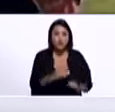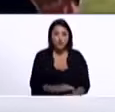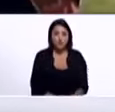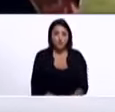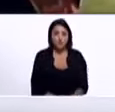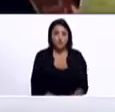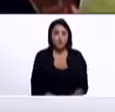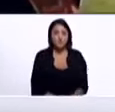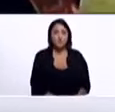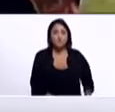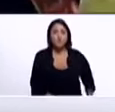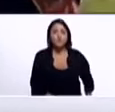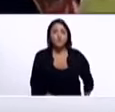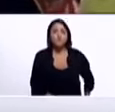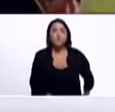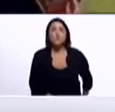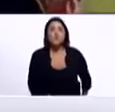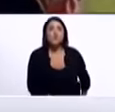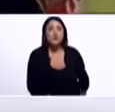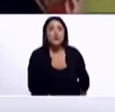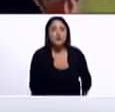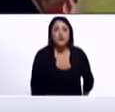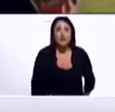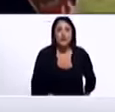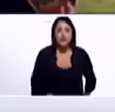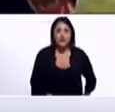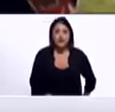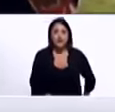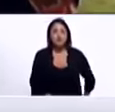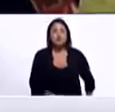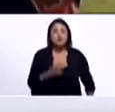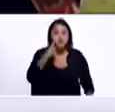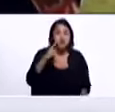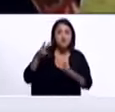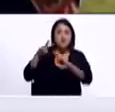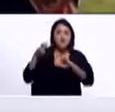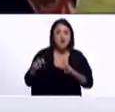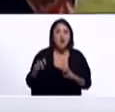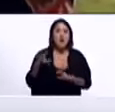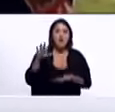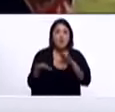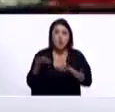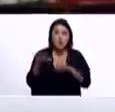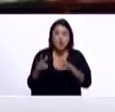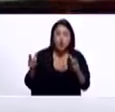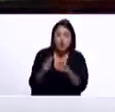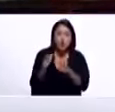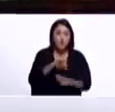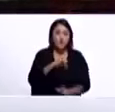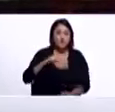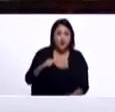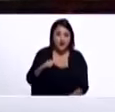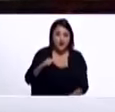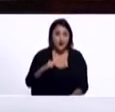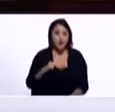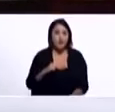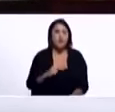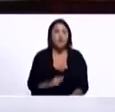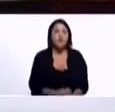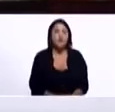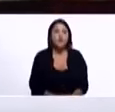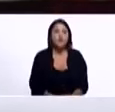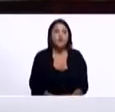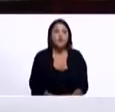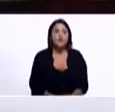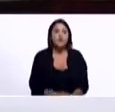Y allí nos estuvieron indagando. Y yo dije algunas cosas en una reunión privada, luego sacaron el video, por ahí está